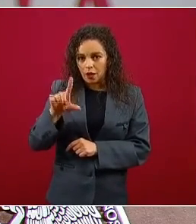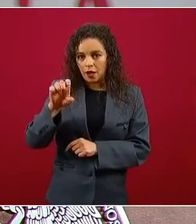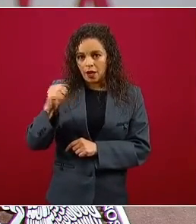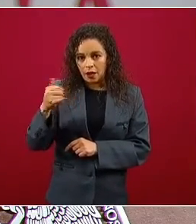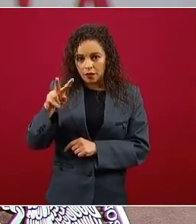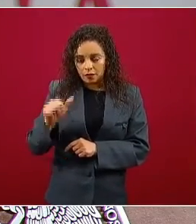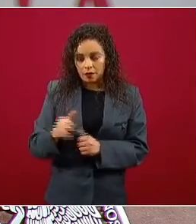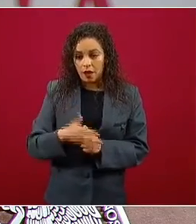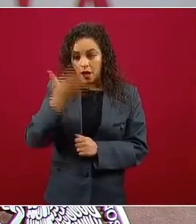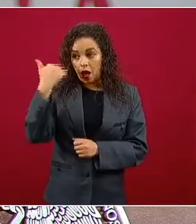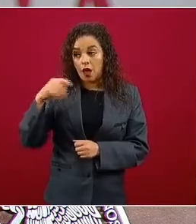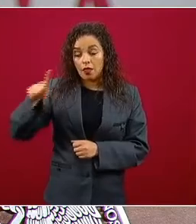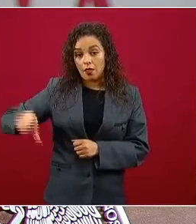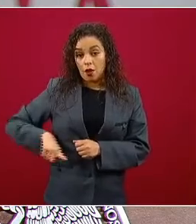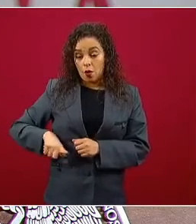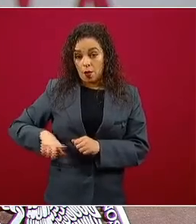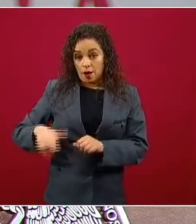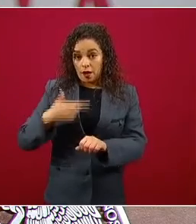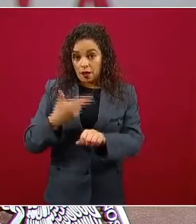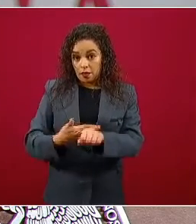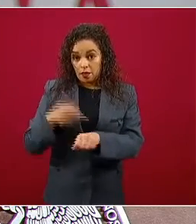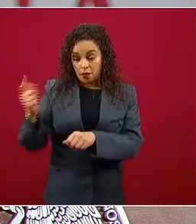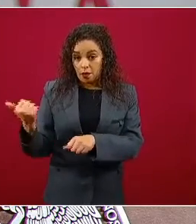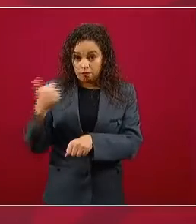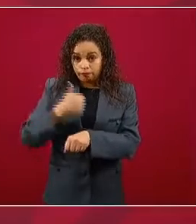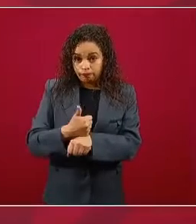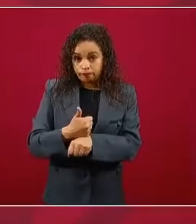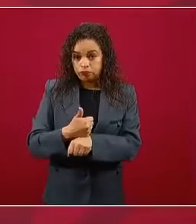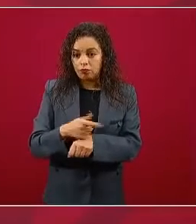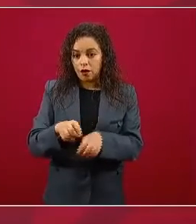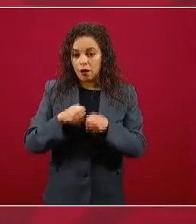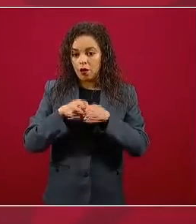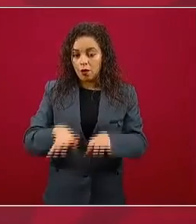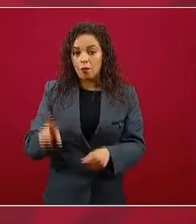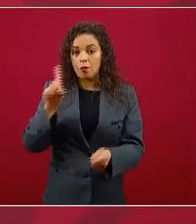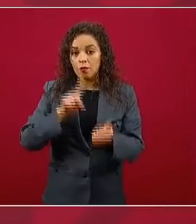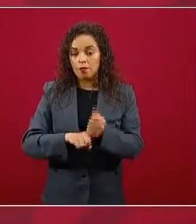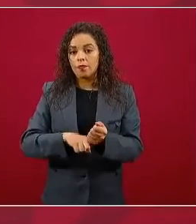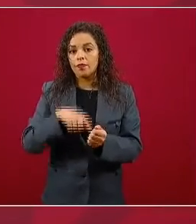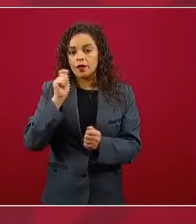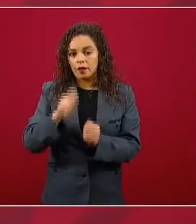estuvo de gobernador, que envió una reforma a la Constitución,